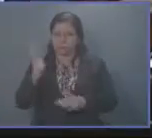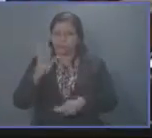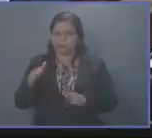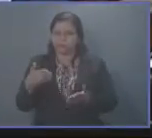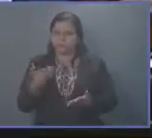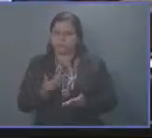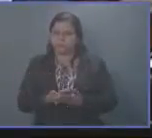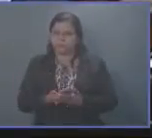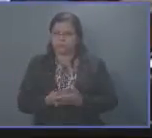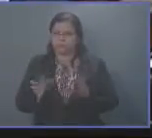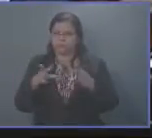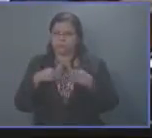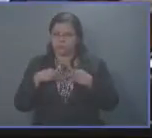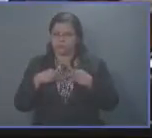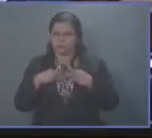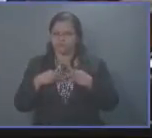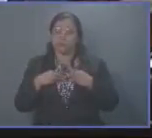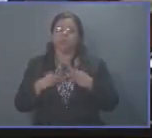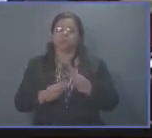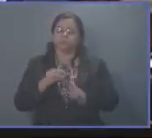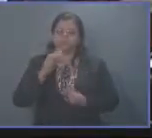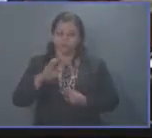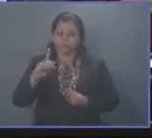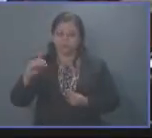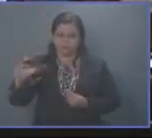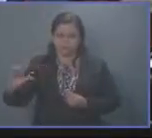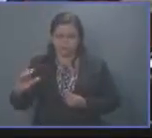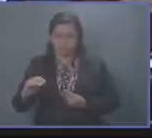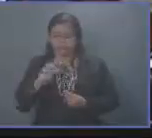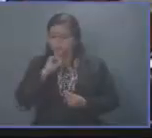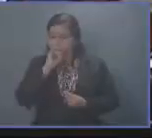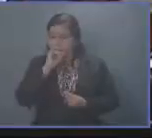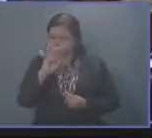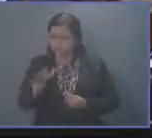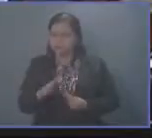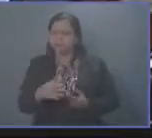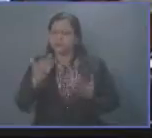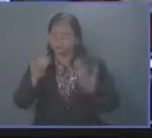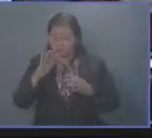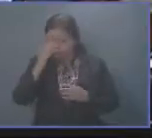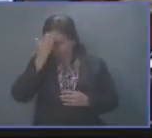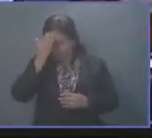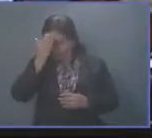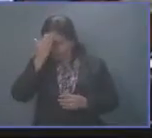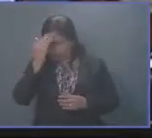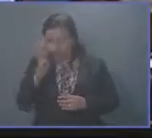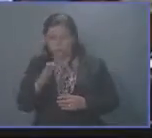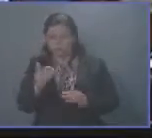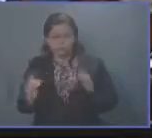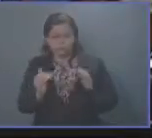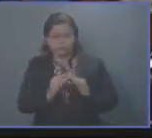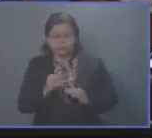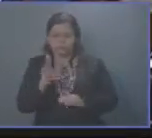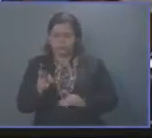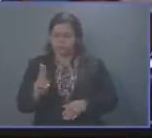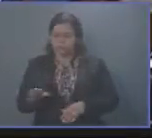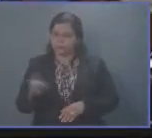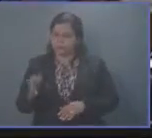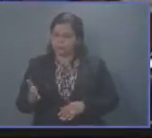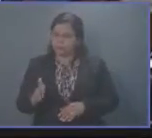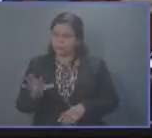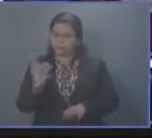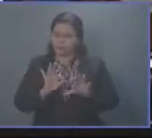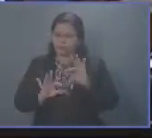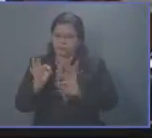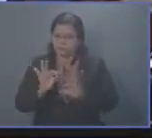La Defensoría del Consumidor expuso que se ha identificado que paralelo al uso de las tarjetas,